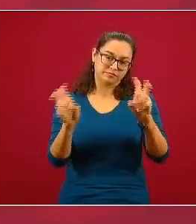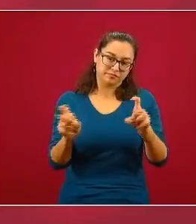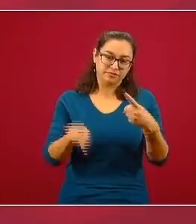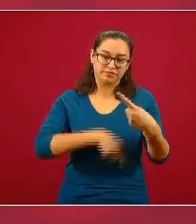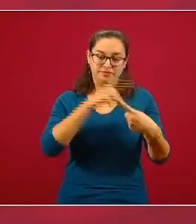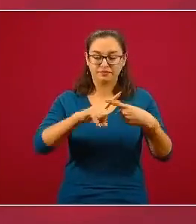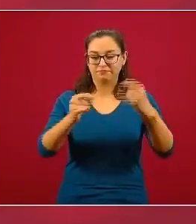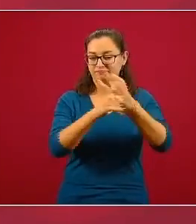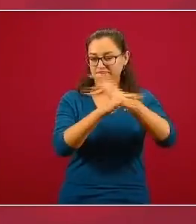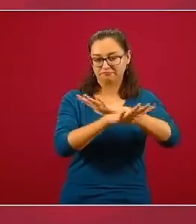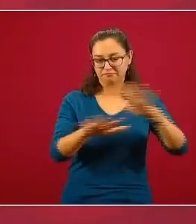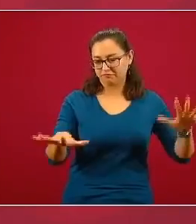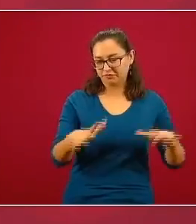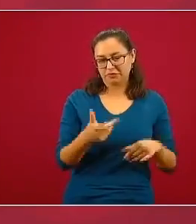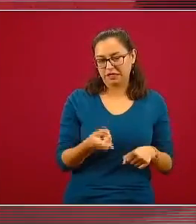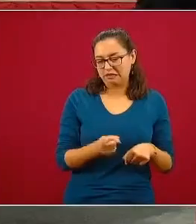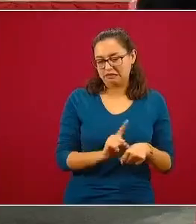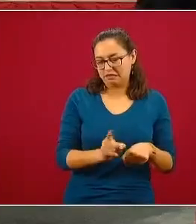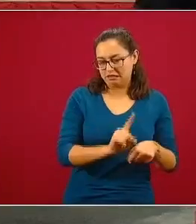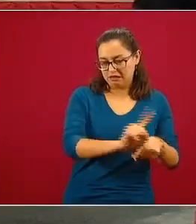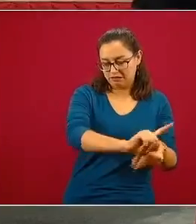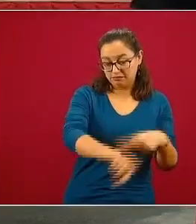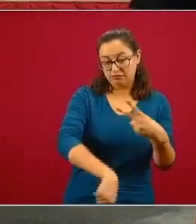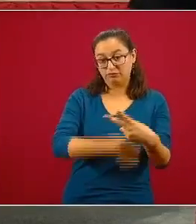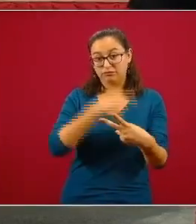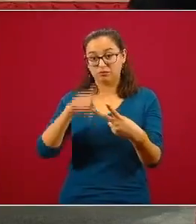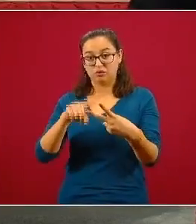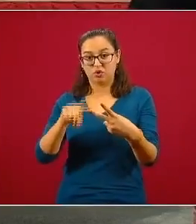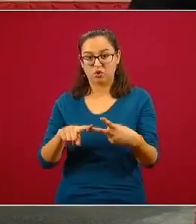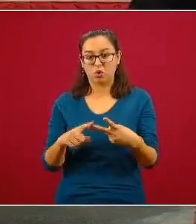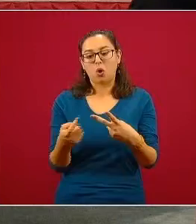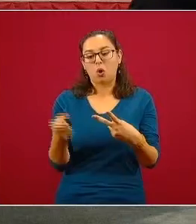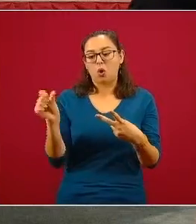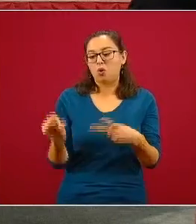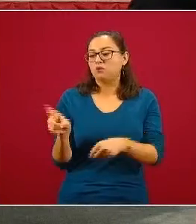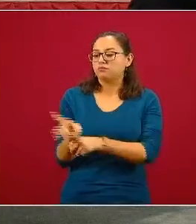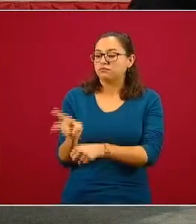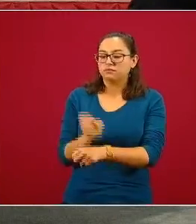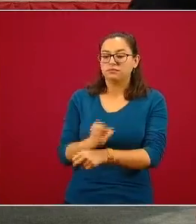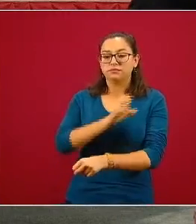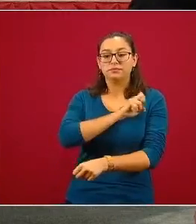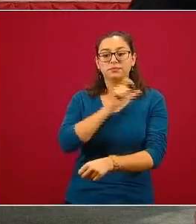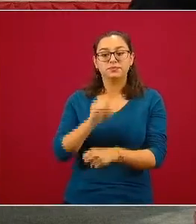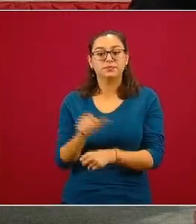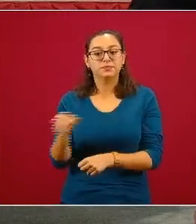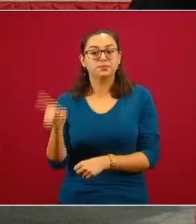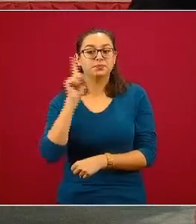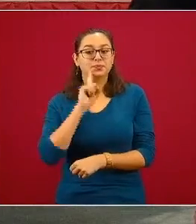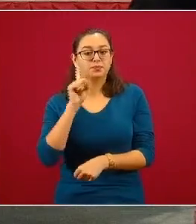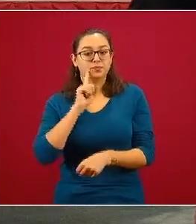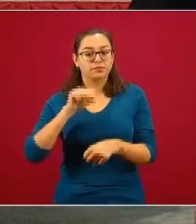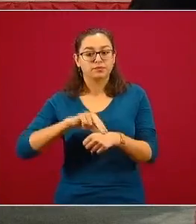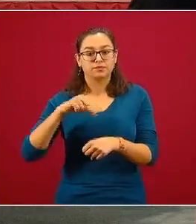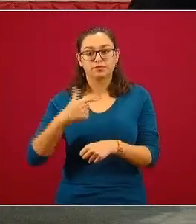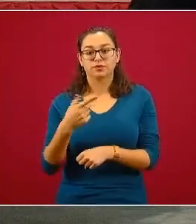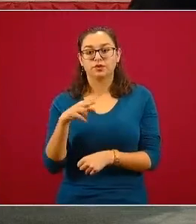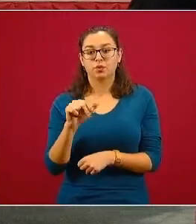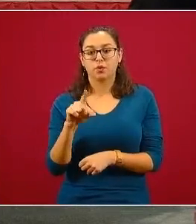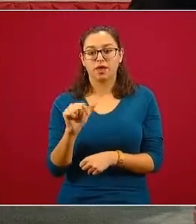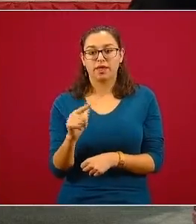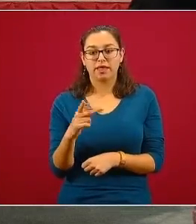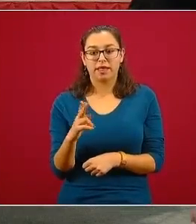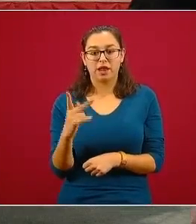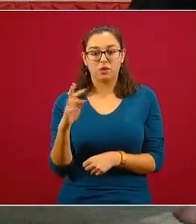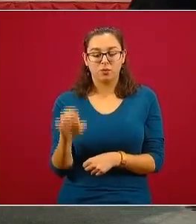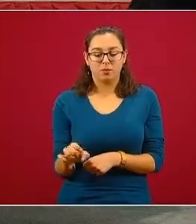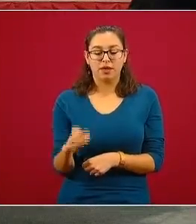Salomía. Y el segundo es, hoy tenemos una invitada muy especial, la doctora Guadalupe